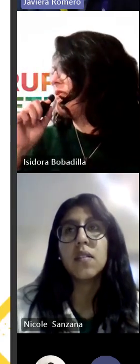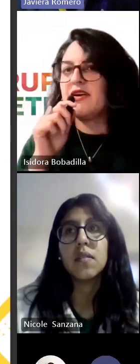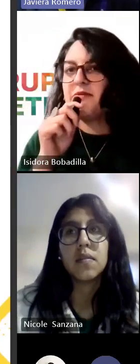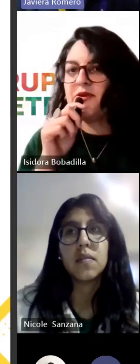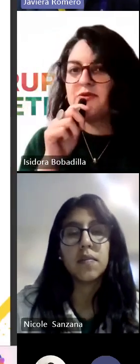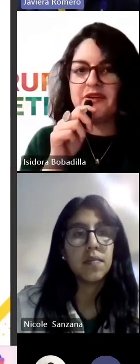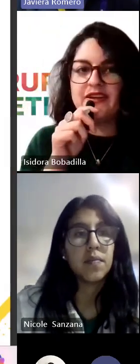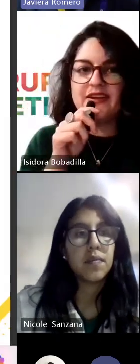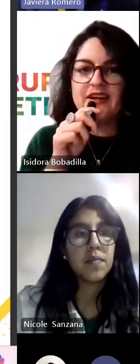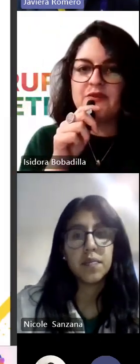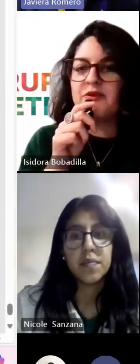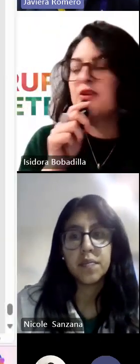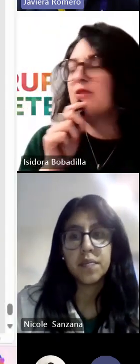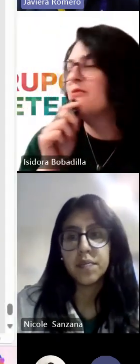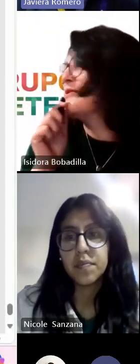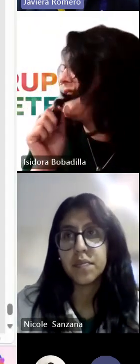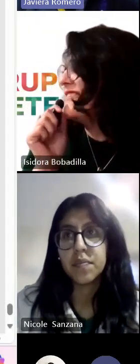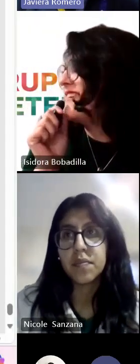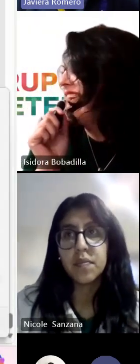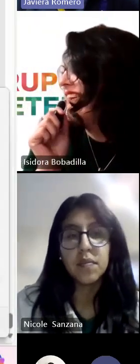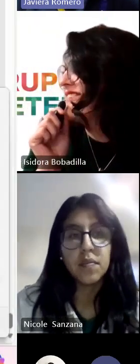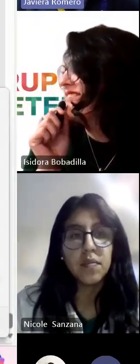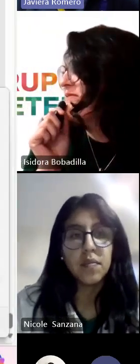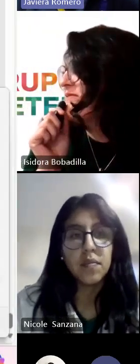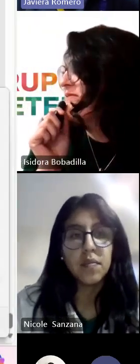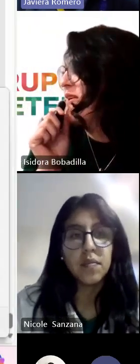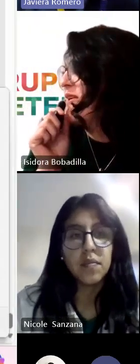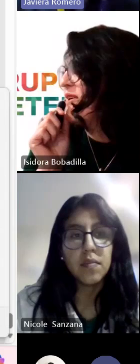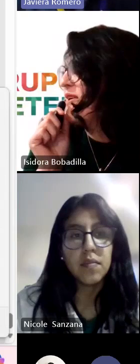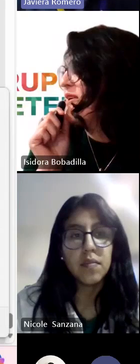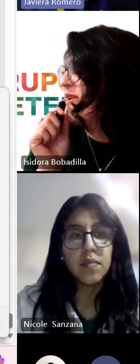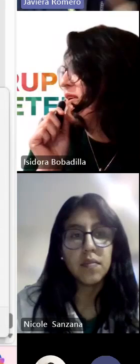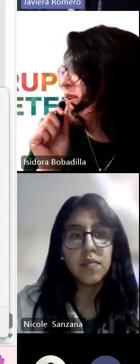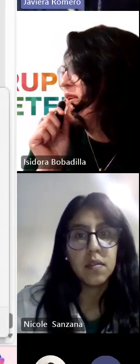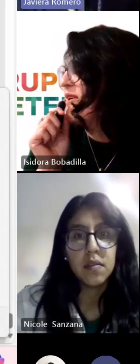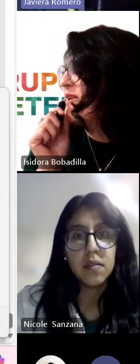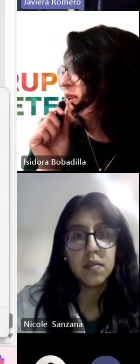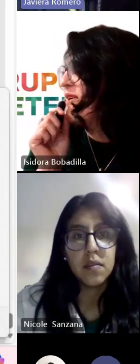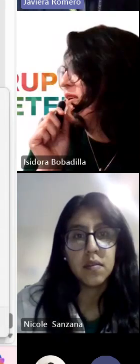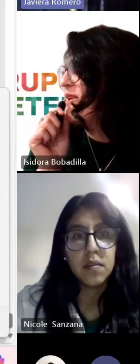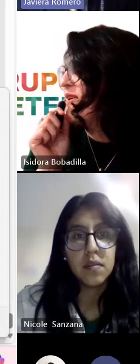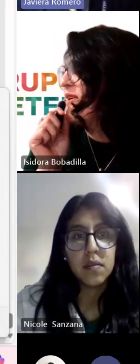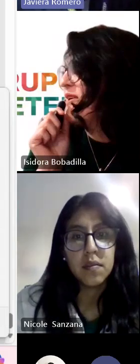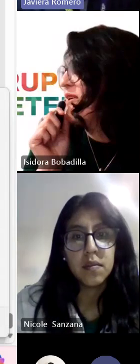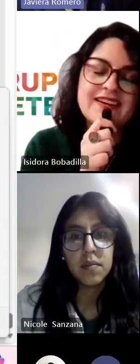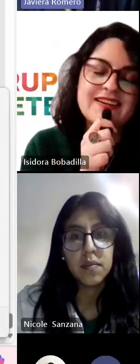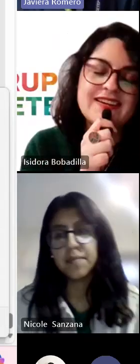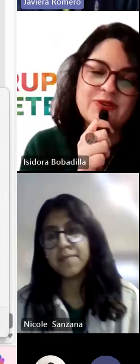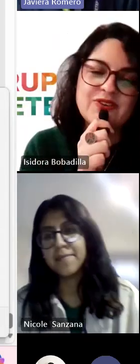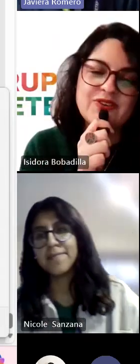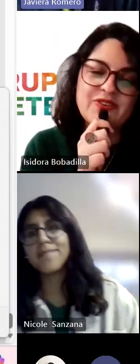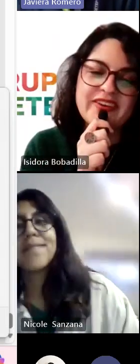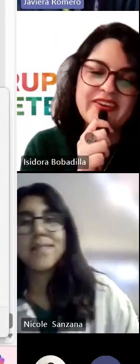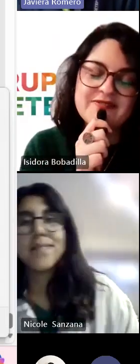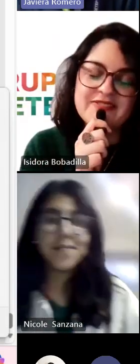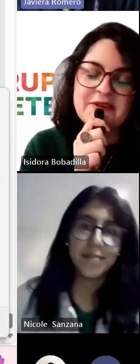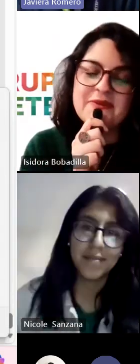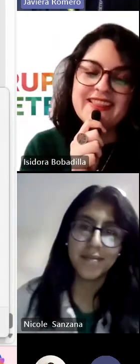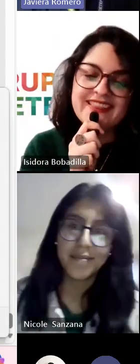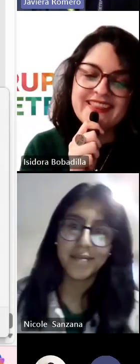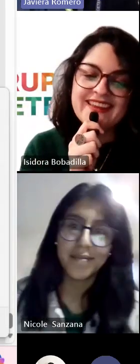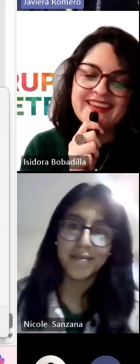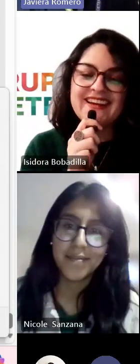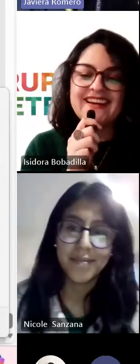ahí, si quieres, Pablo. ¿Ahí me escuchan bien? Bueno, muchas gracias, agradecemos a Pablo por toda